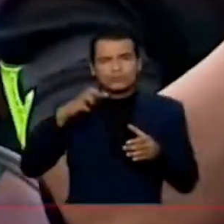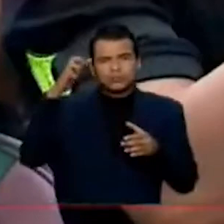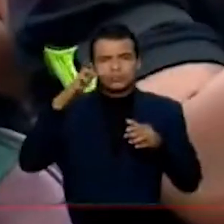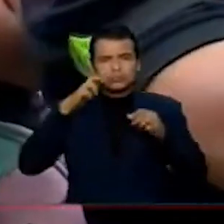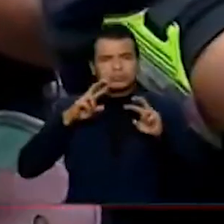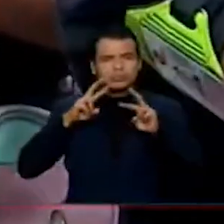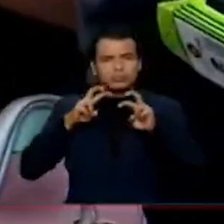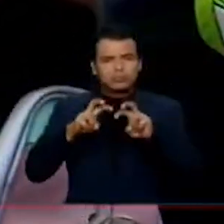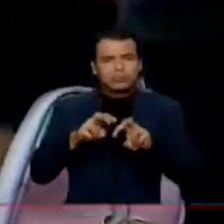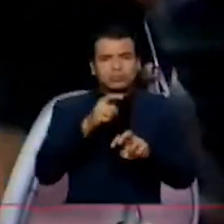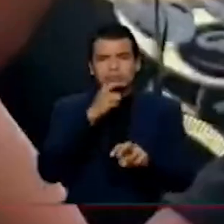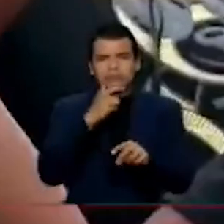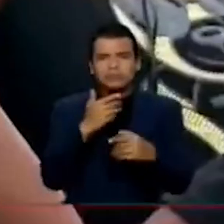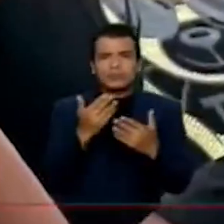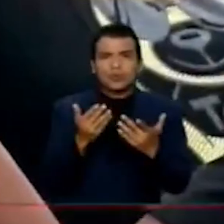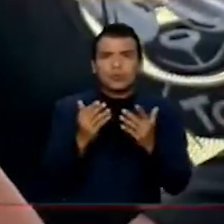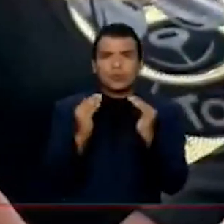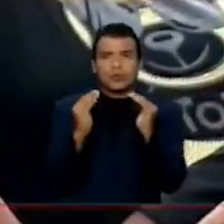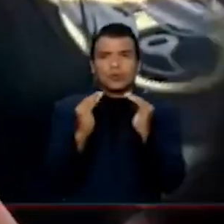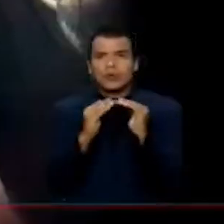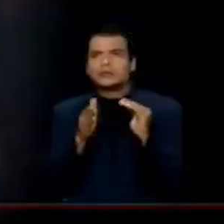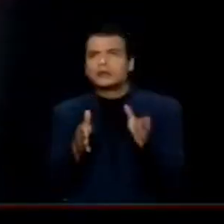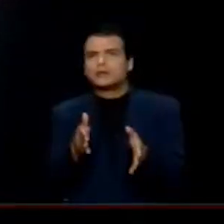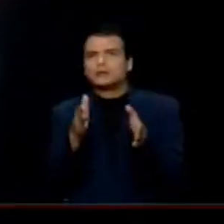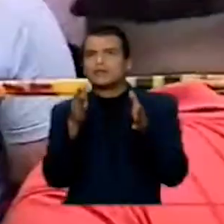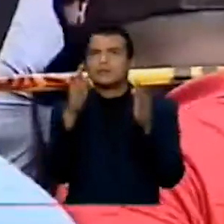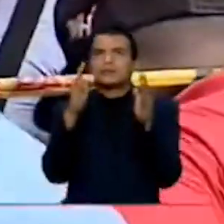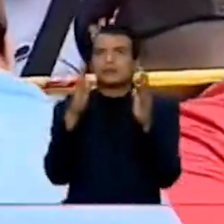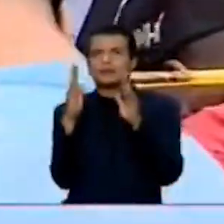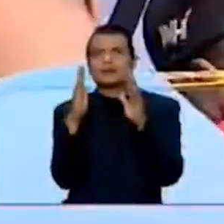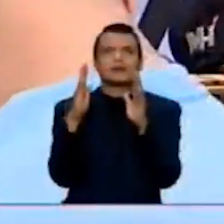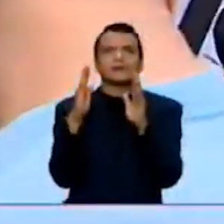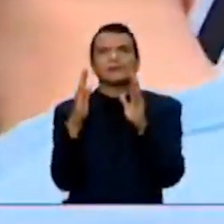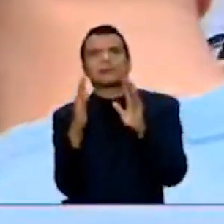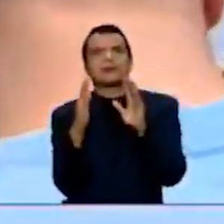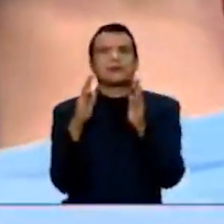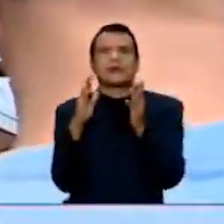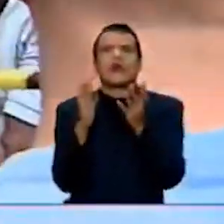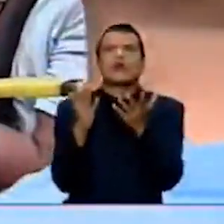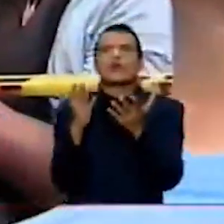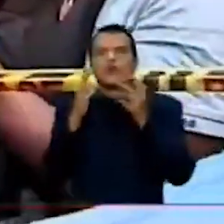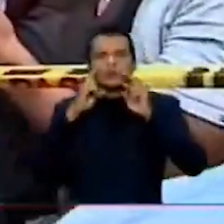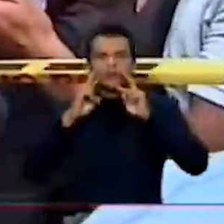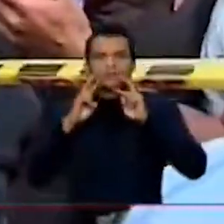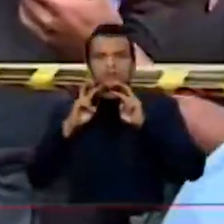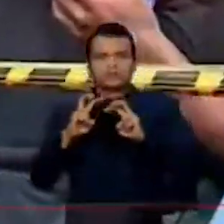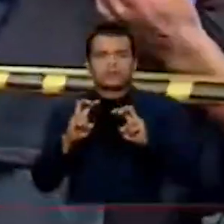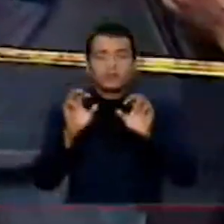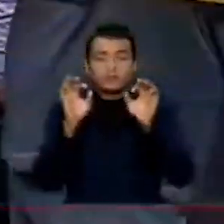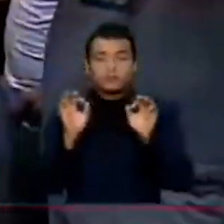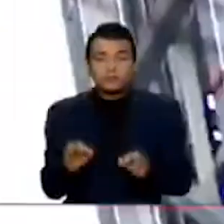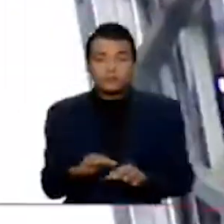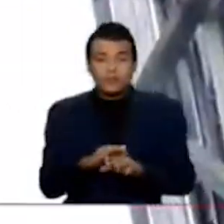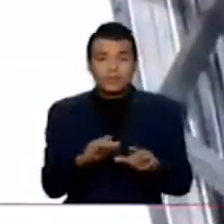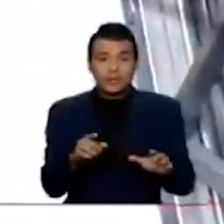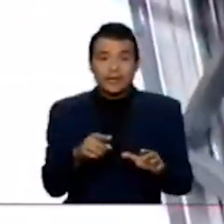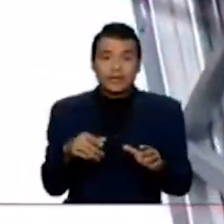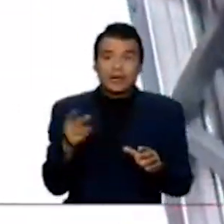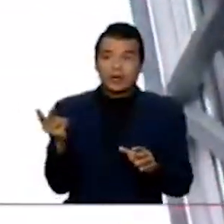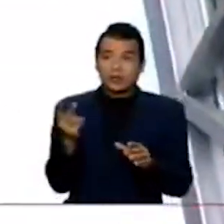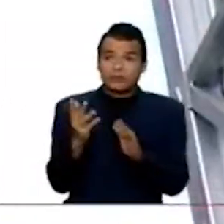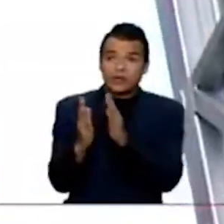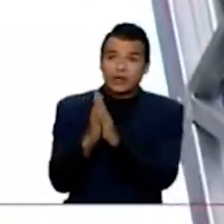también verifica el estado final de la estructura, que resultó seriamente afectada. A partir de las conclusiones,